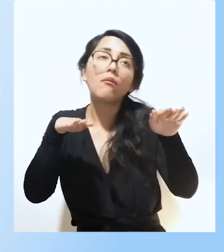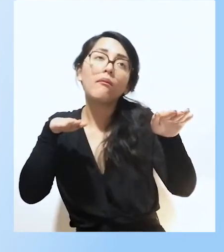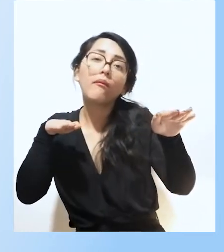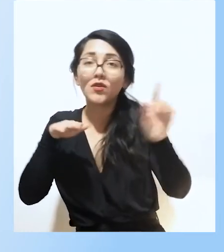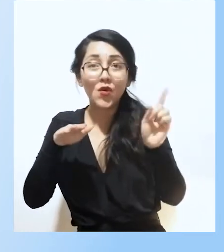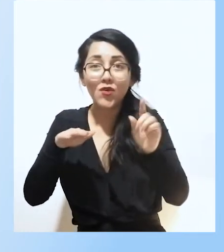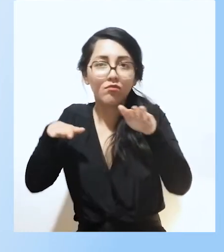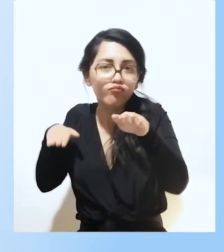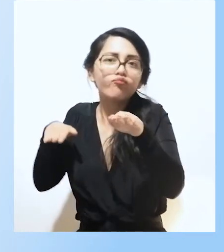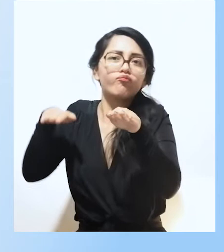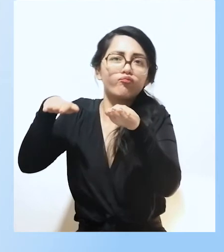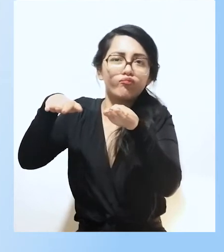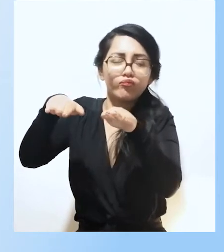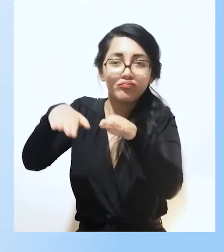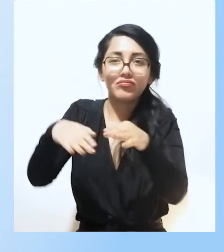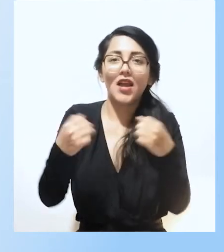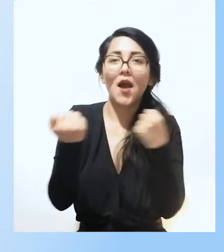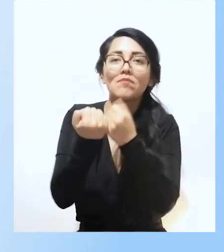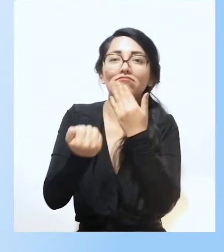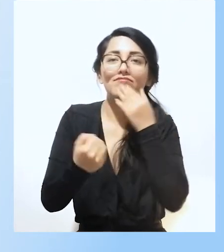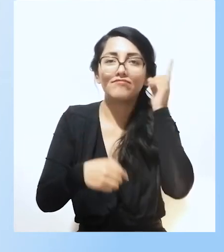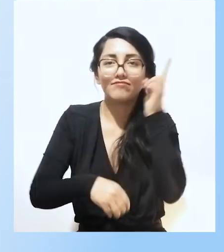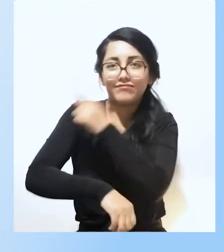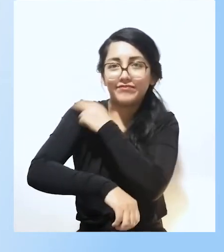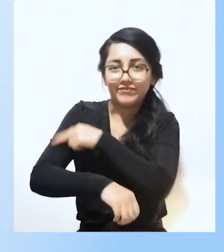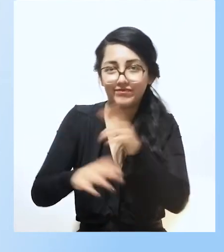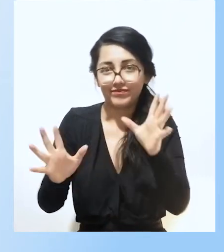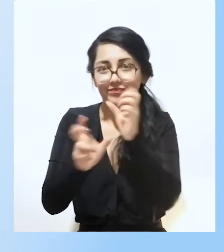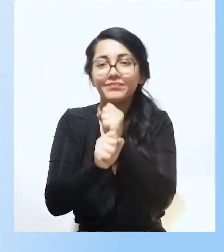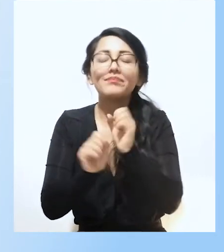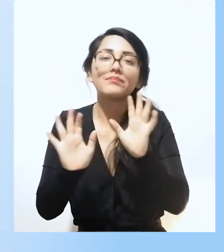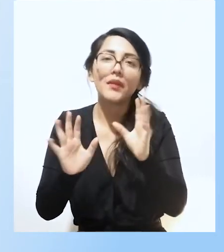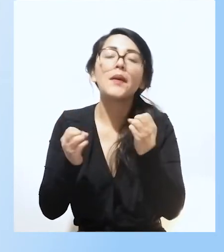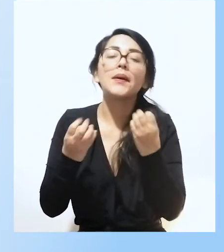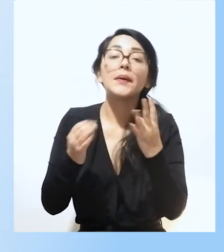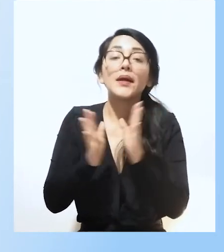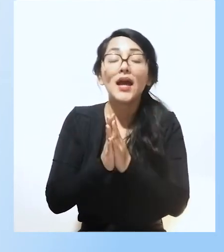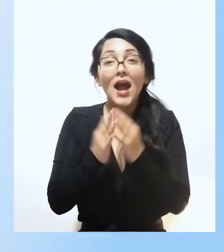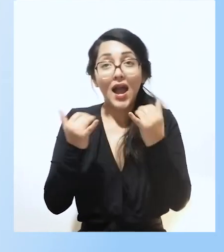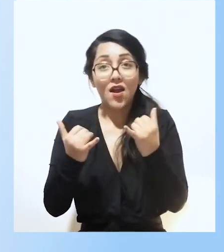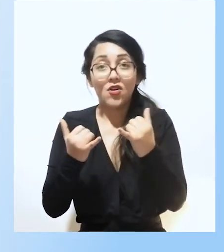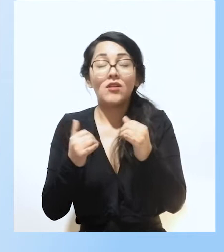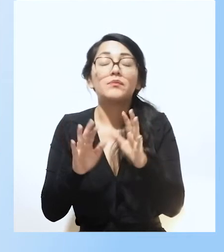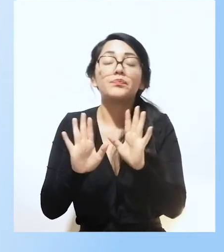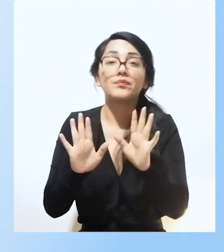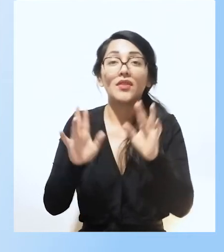Y ya voy terminando, he querido ser muy breve. Junto a todo esto, la pedagogía hospitalaria,